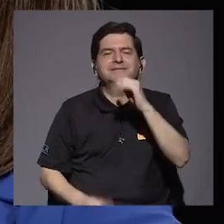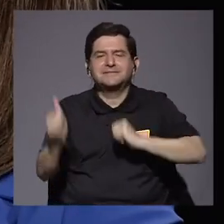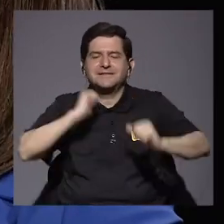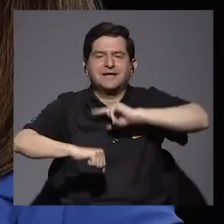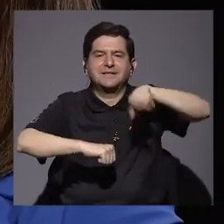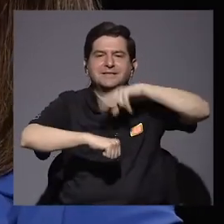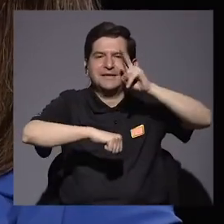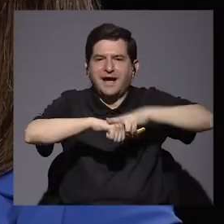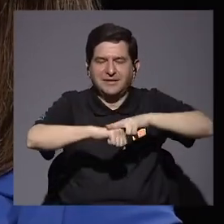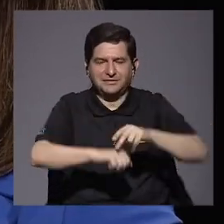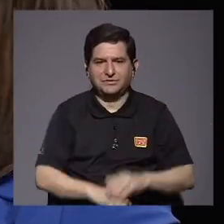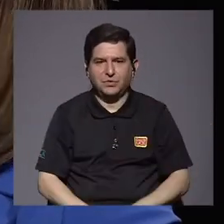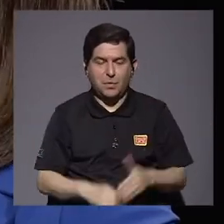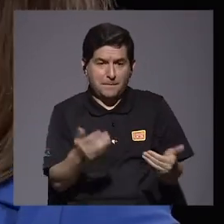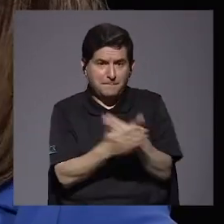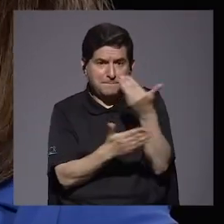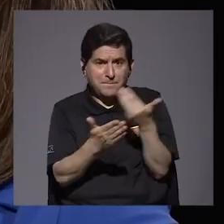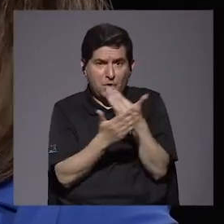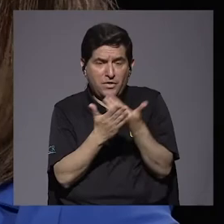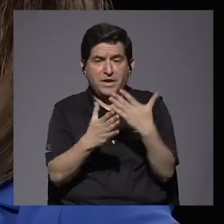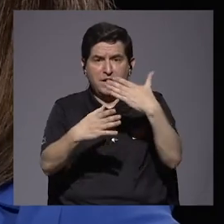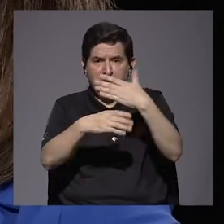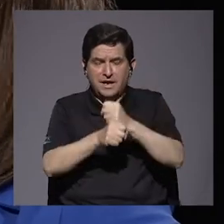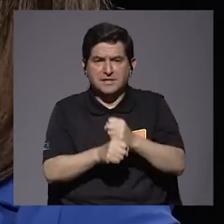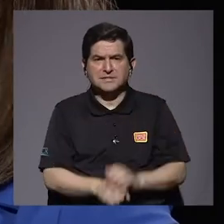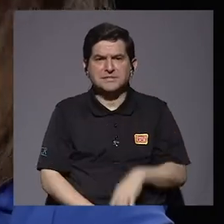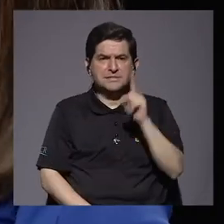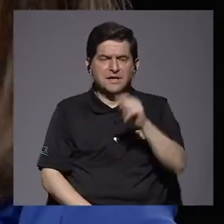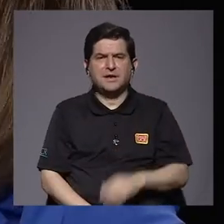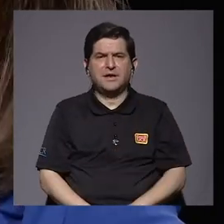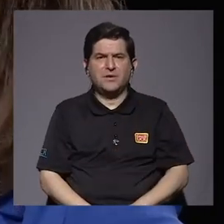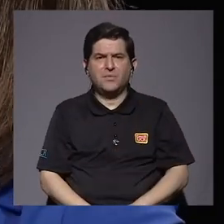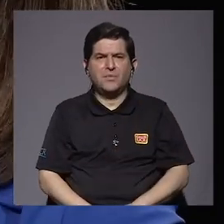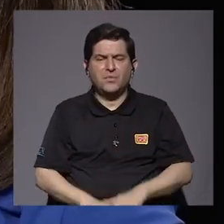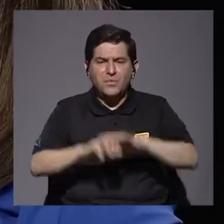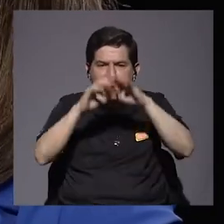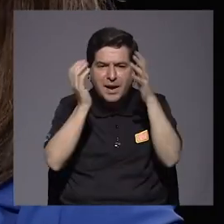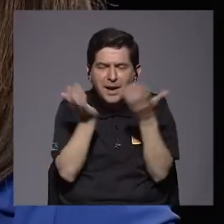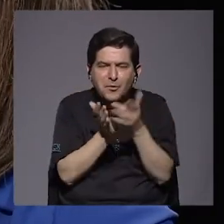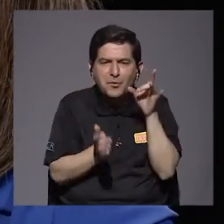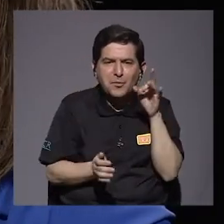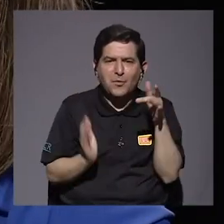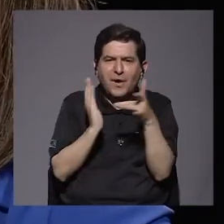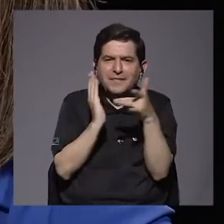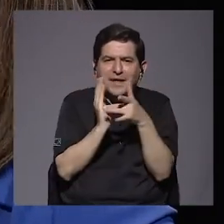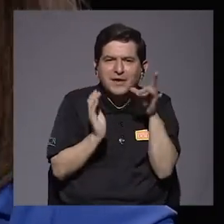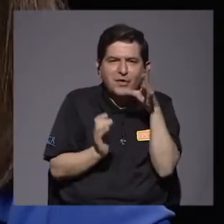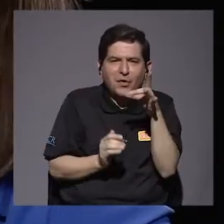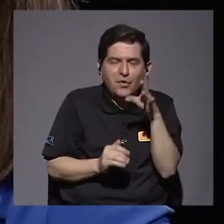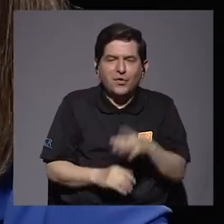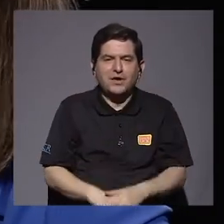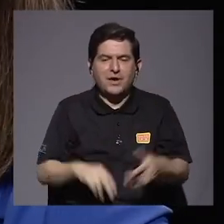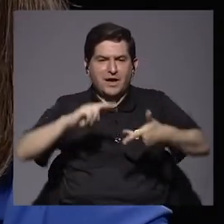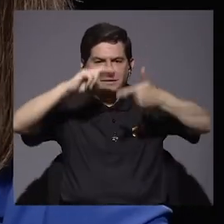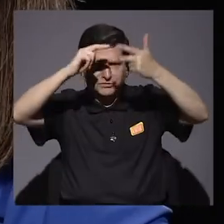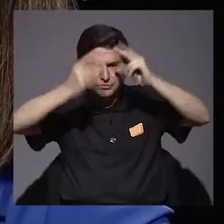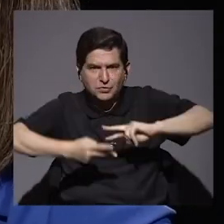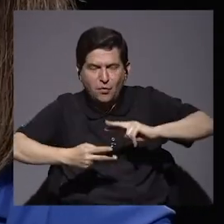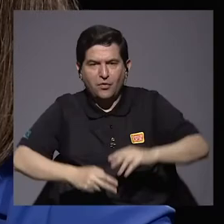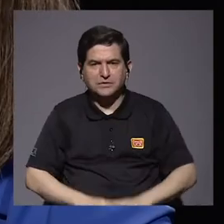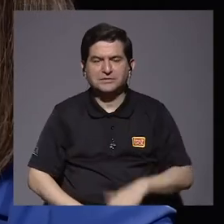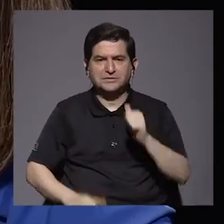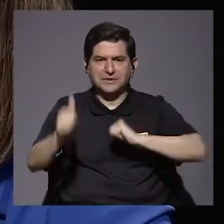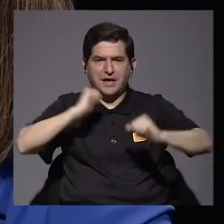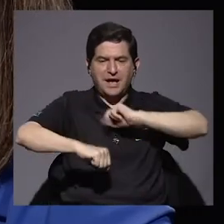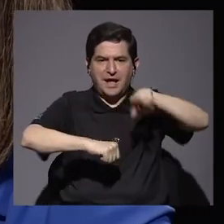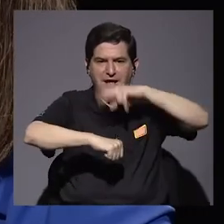Teatro Nacional, porque modernizarlo y convertirlo en una burbuja tecnológica moderna creo que va completamente contraria a